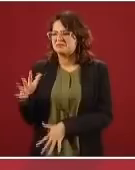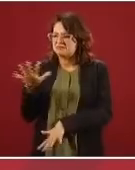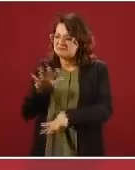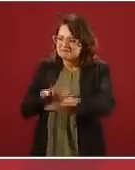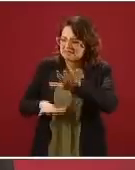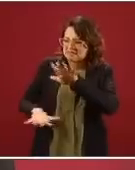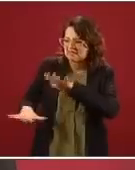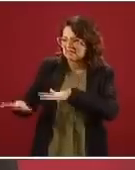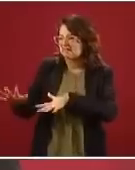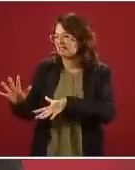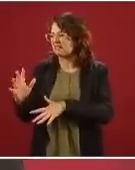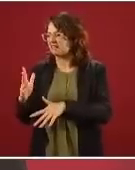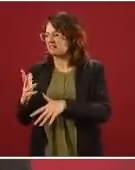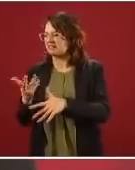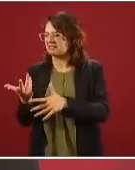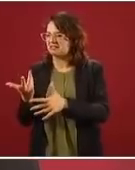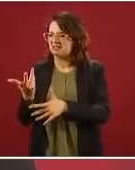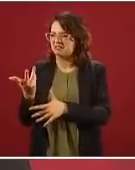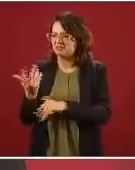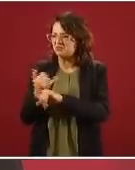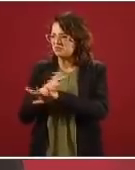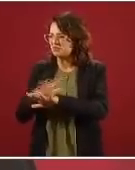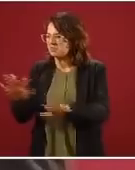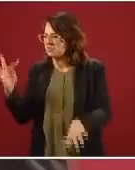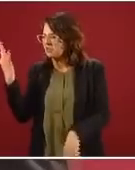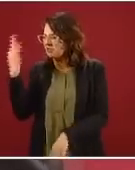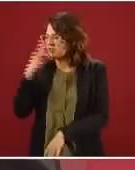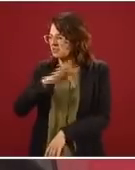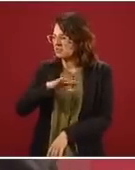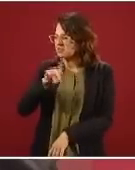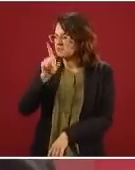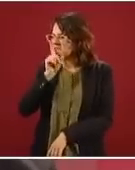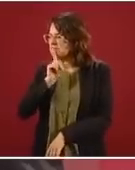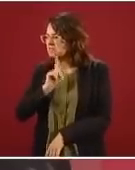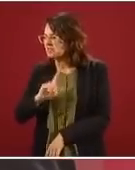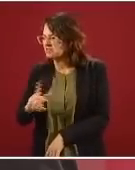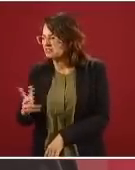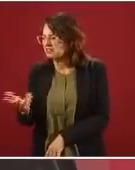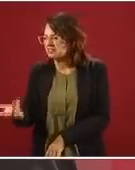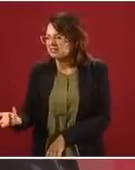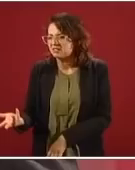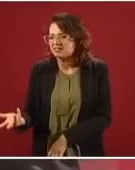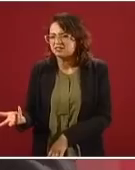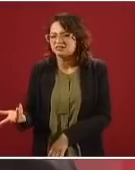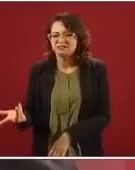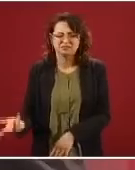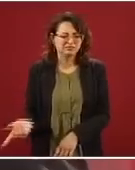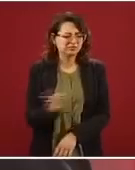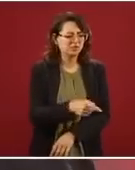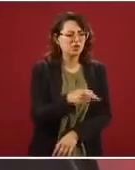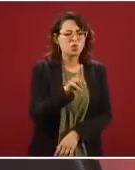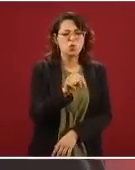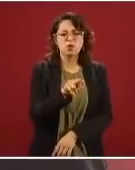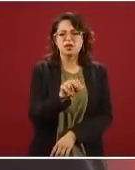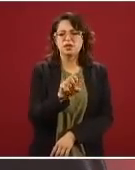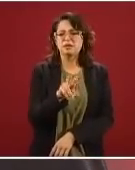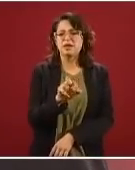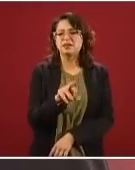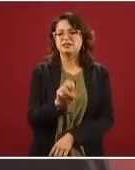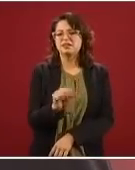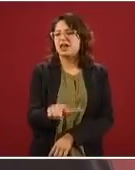deformaciones de la realidad, basta ver un periódico, El Universal, cualquiera,